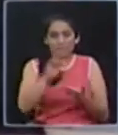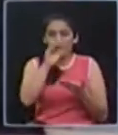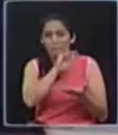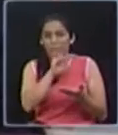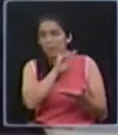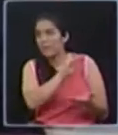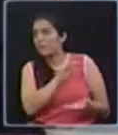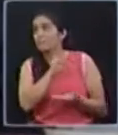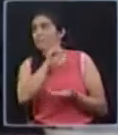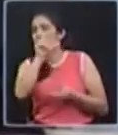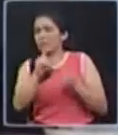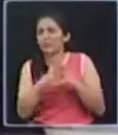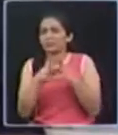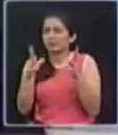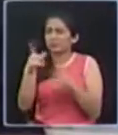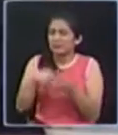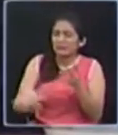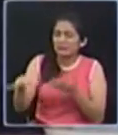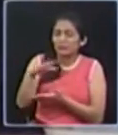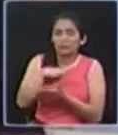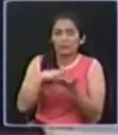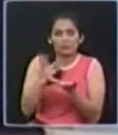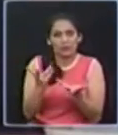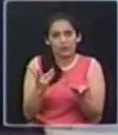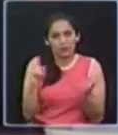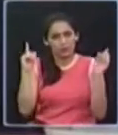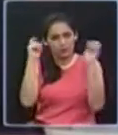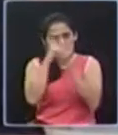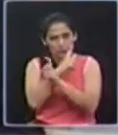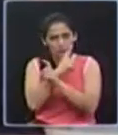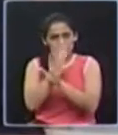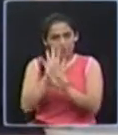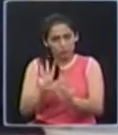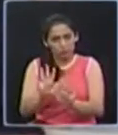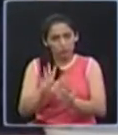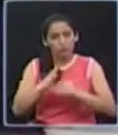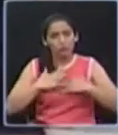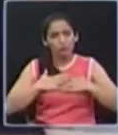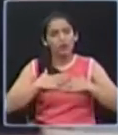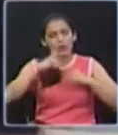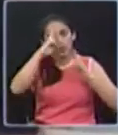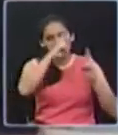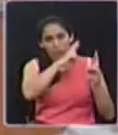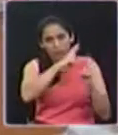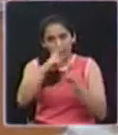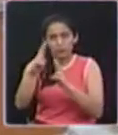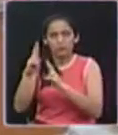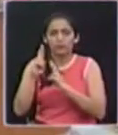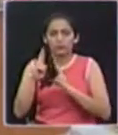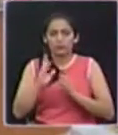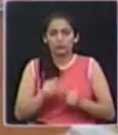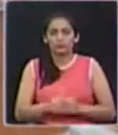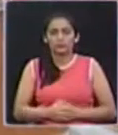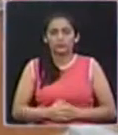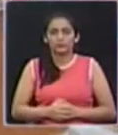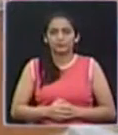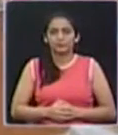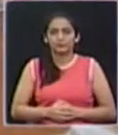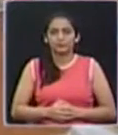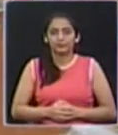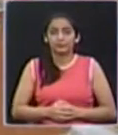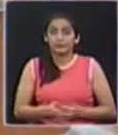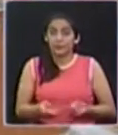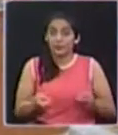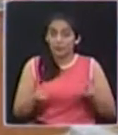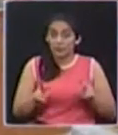es importante dar un mensaje claro de respeto a la democracia, pero de ese respeto en paz. Además, contó que mantendrá un